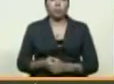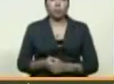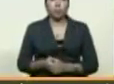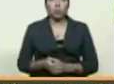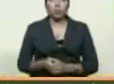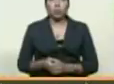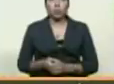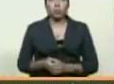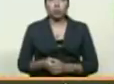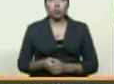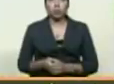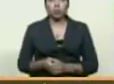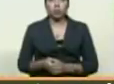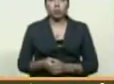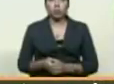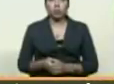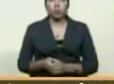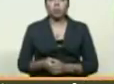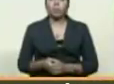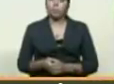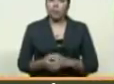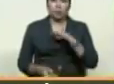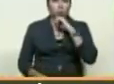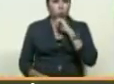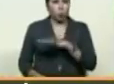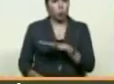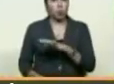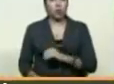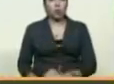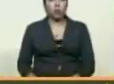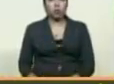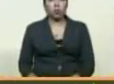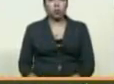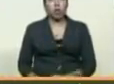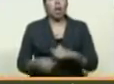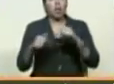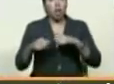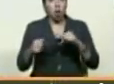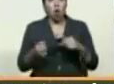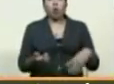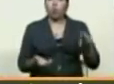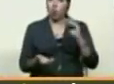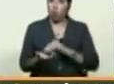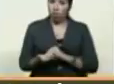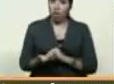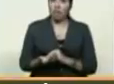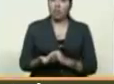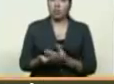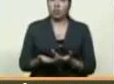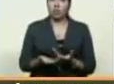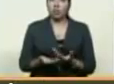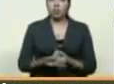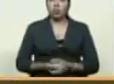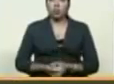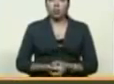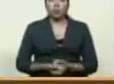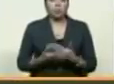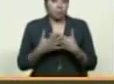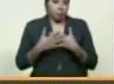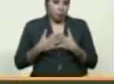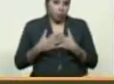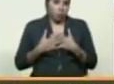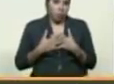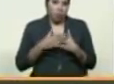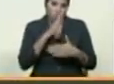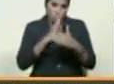aquella epopeya histórica que hoy se repite en mi simple visión.